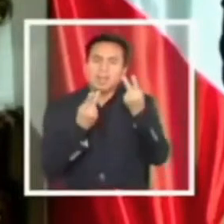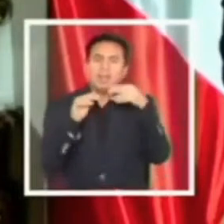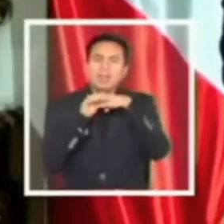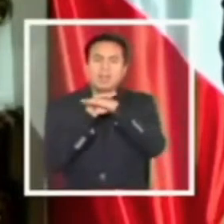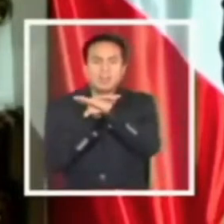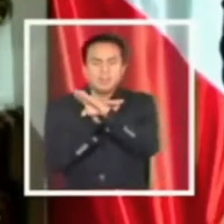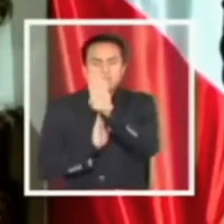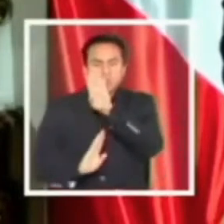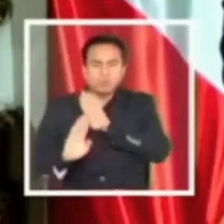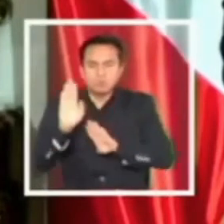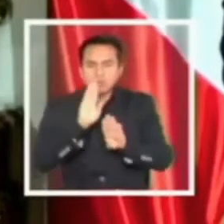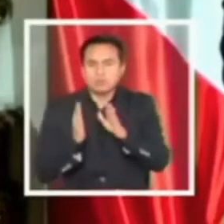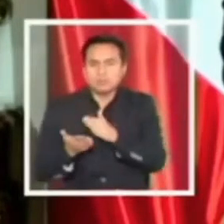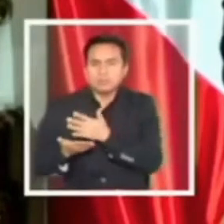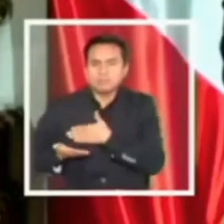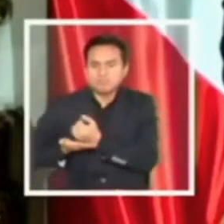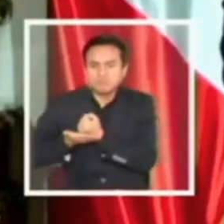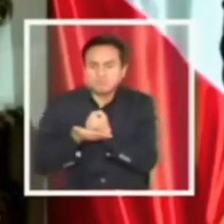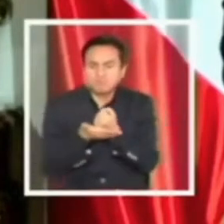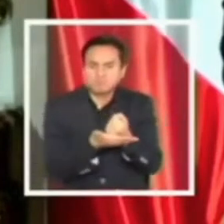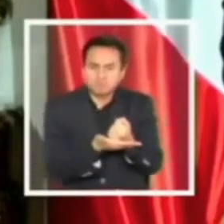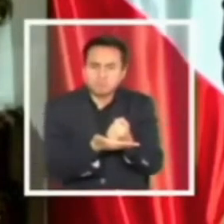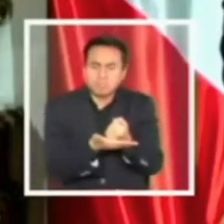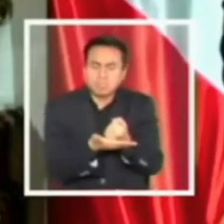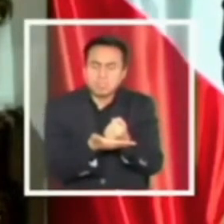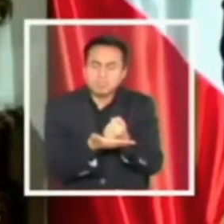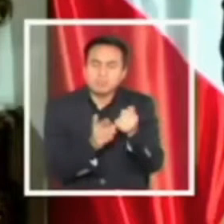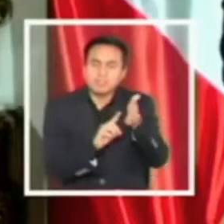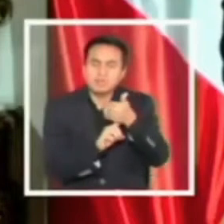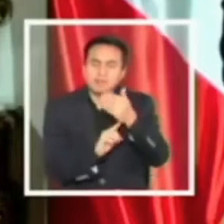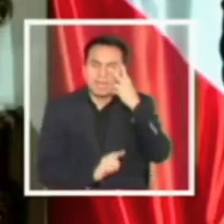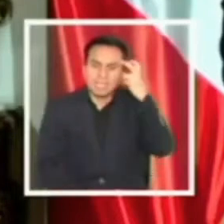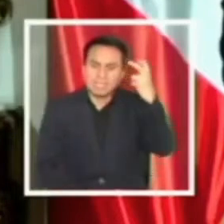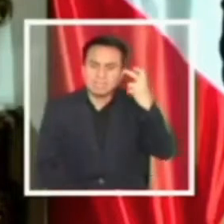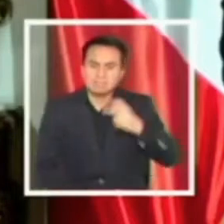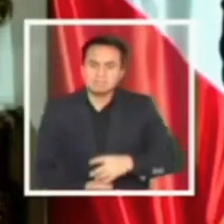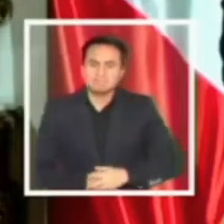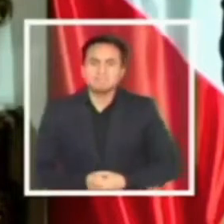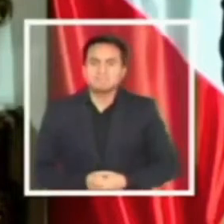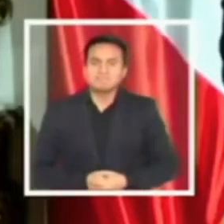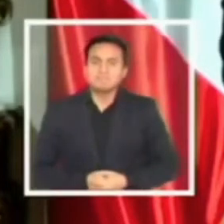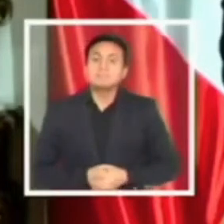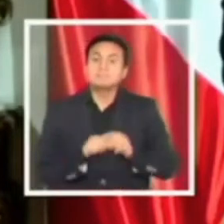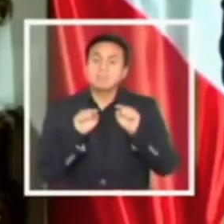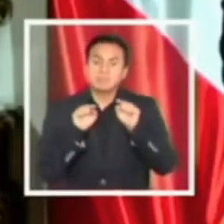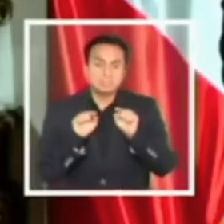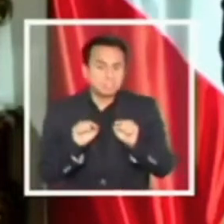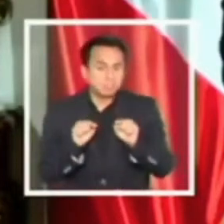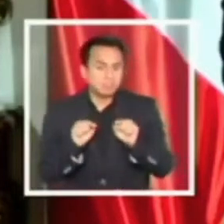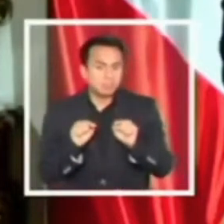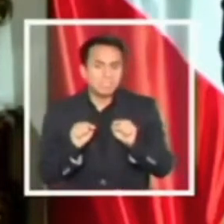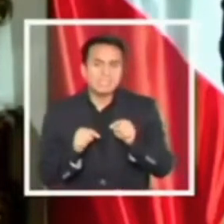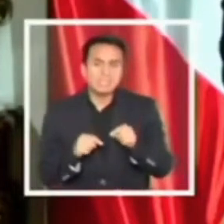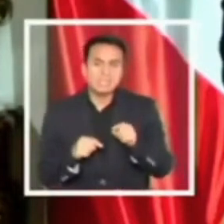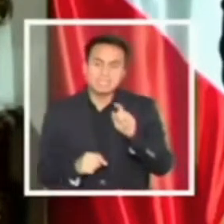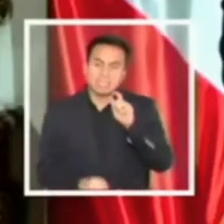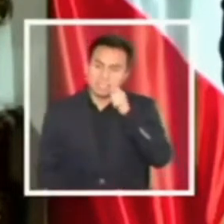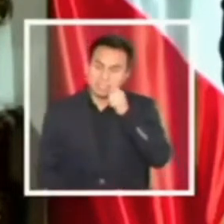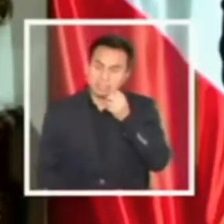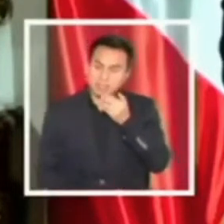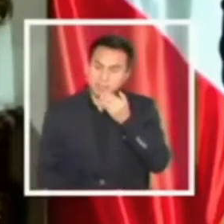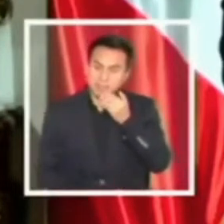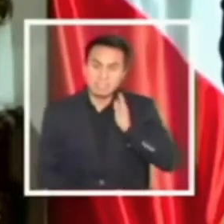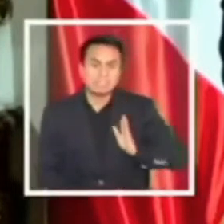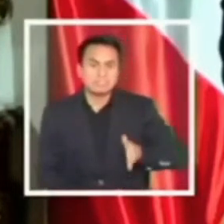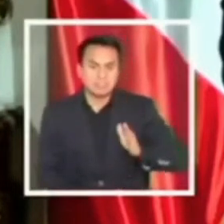refugio y solidaridad en nuestra patria, que ha sido, es